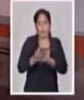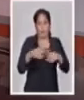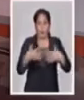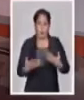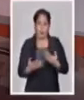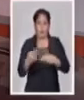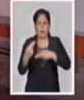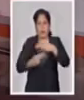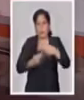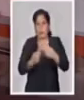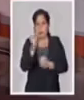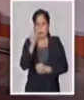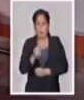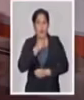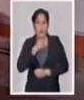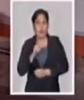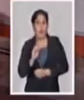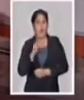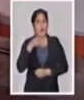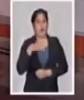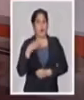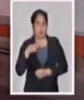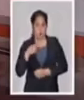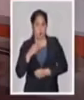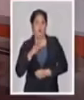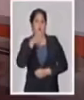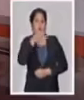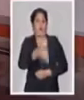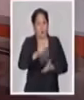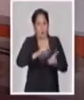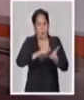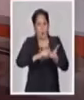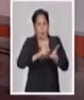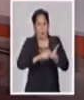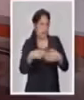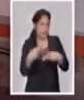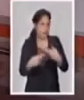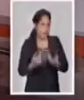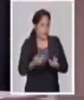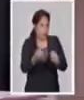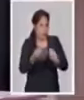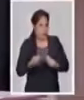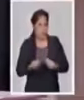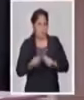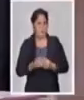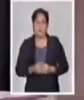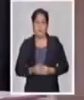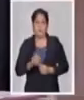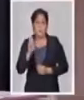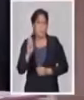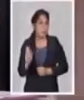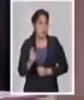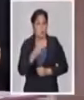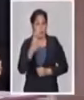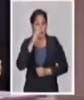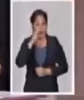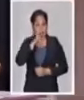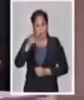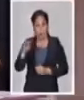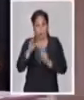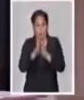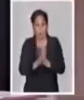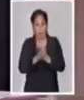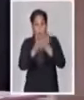ser lo que se va encontrar las personas cuando lleguen a la bodega ahora en fines de diciembre? Bueno, un compañero me decía que la primera norma de la